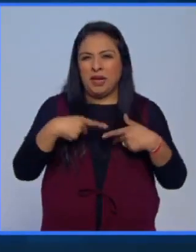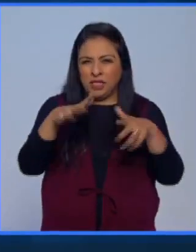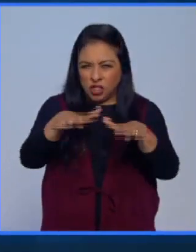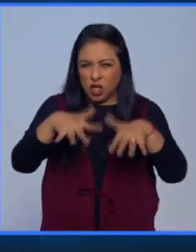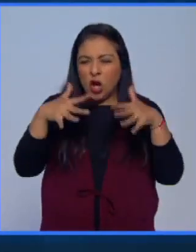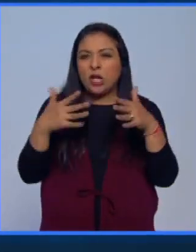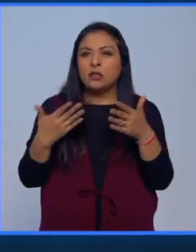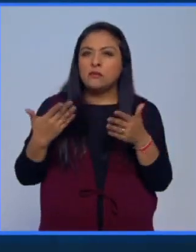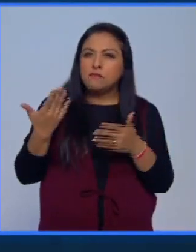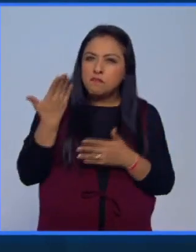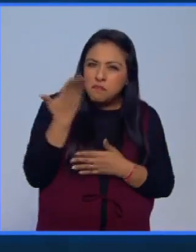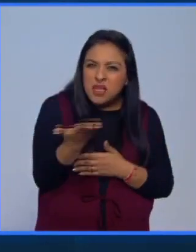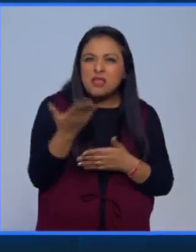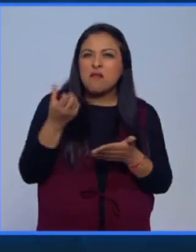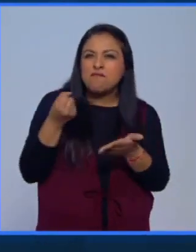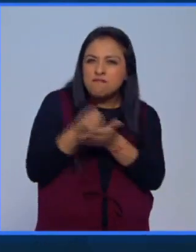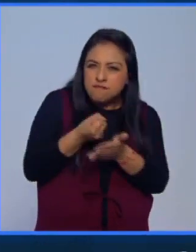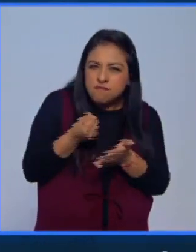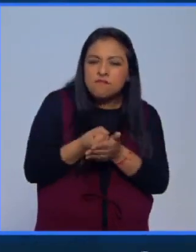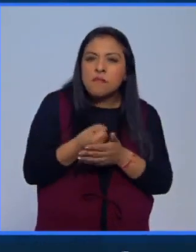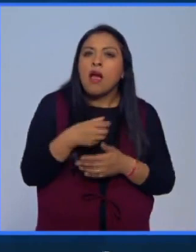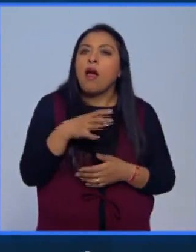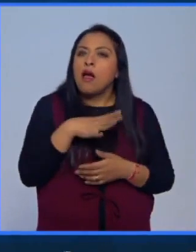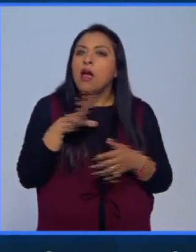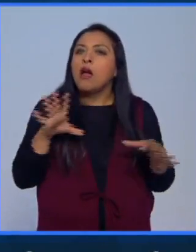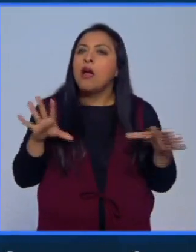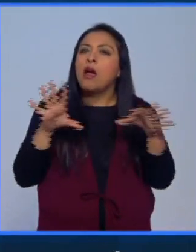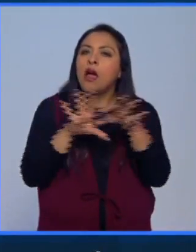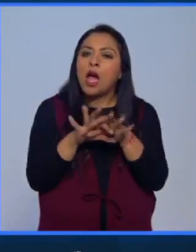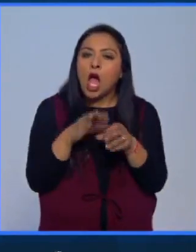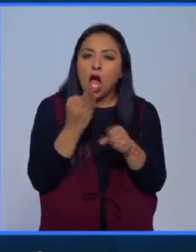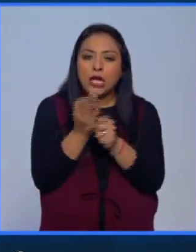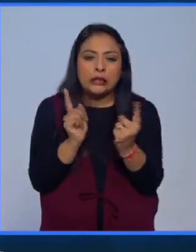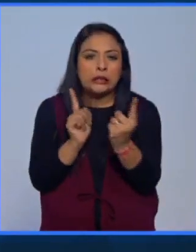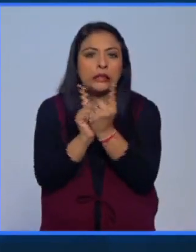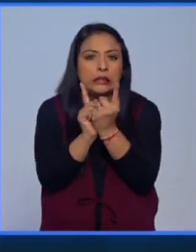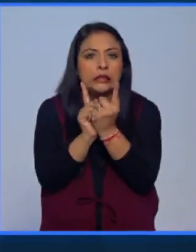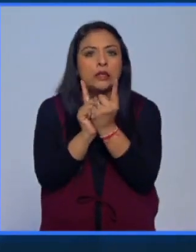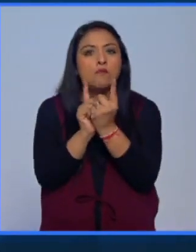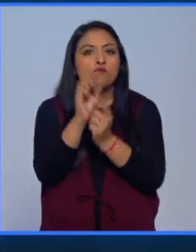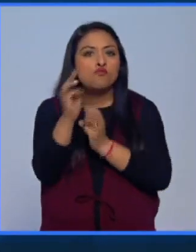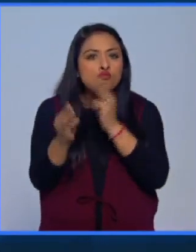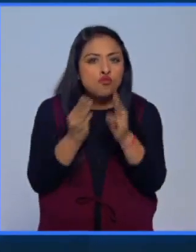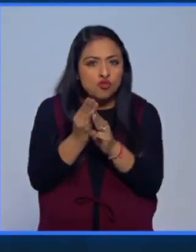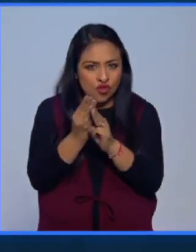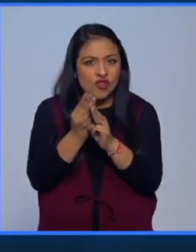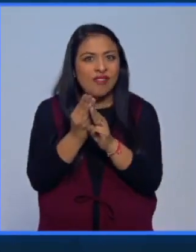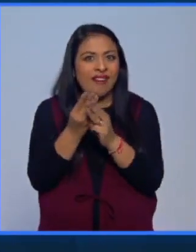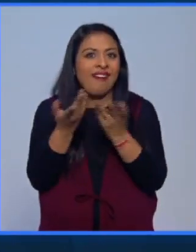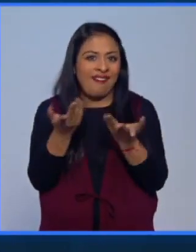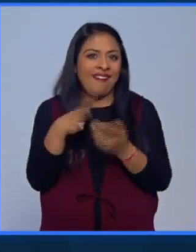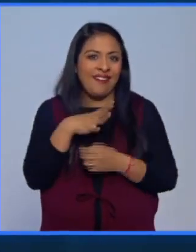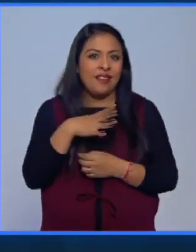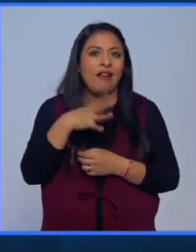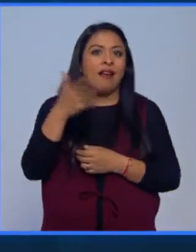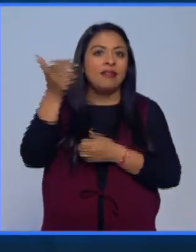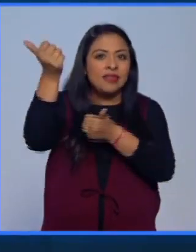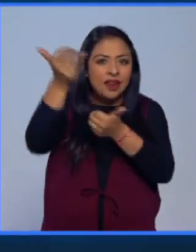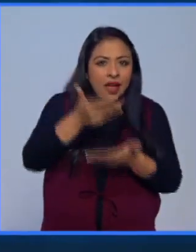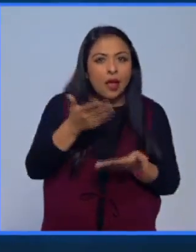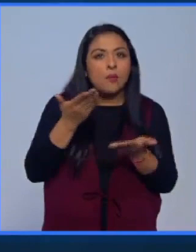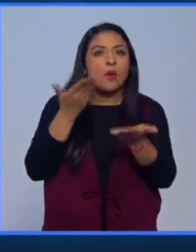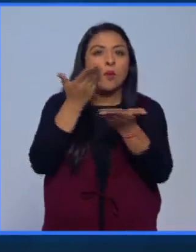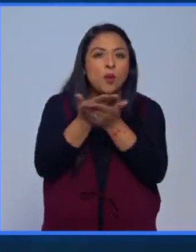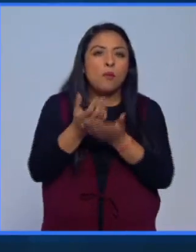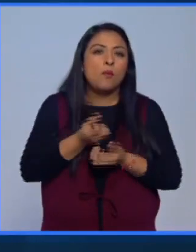día en Madrid se nota mucho, pues una conexión mucho más inmediata con su mundo. De ahí que llevemos propuestas como lo